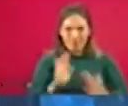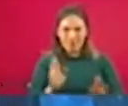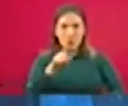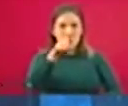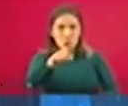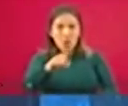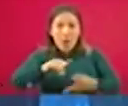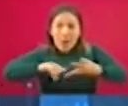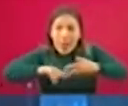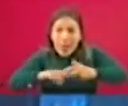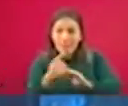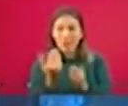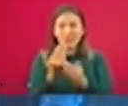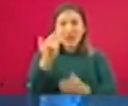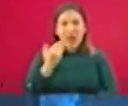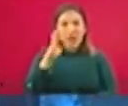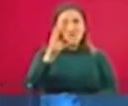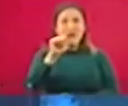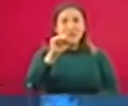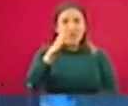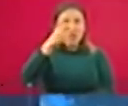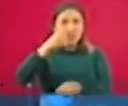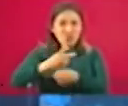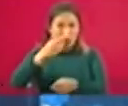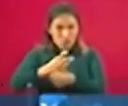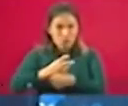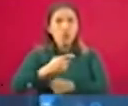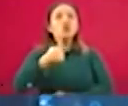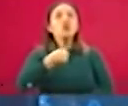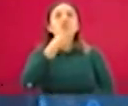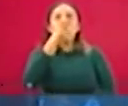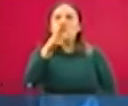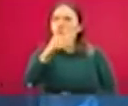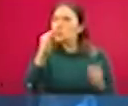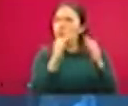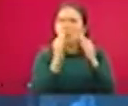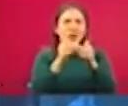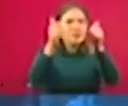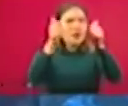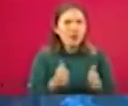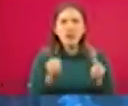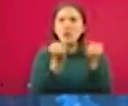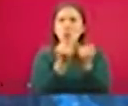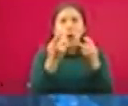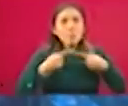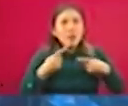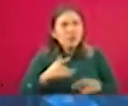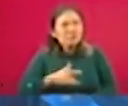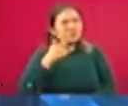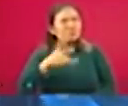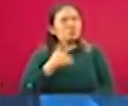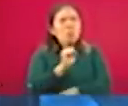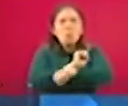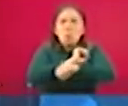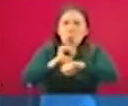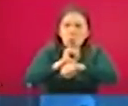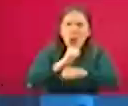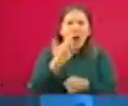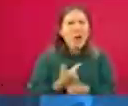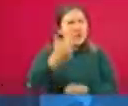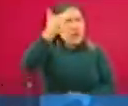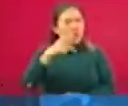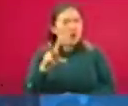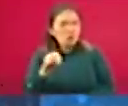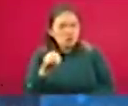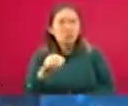un fenómeno muy complejo que depende de muchas variables. Hay incertidumbre sobre el momento exacto. Para fines prácticos, con